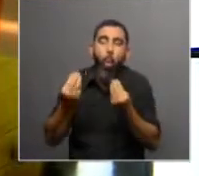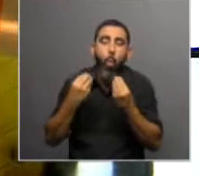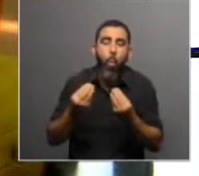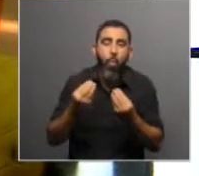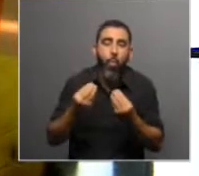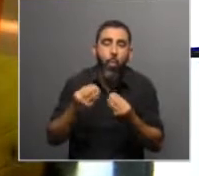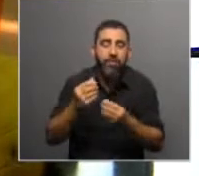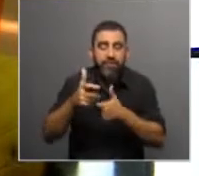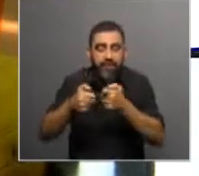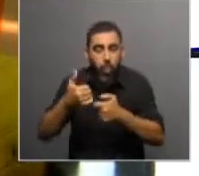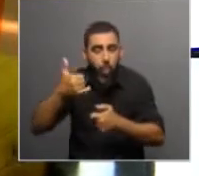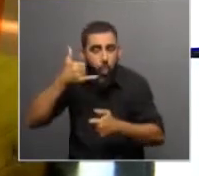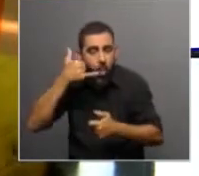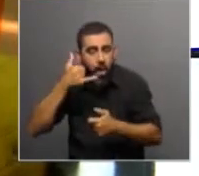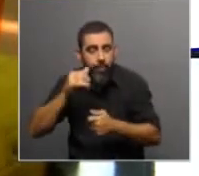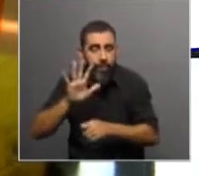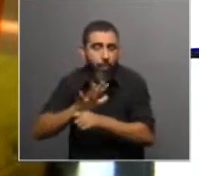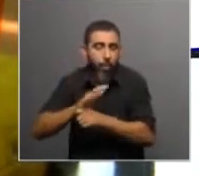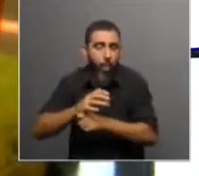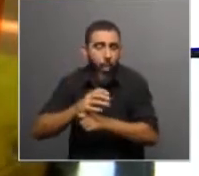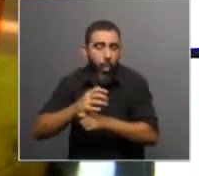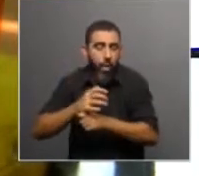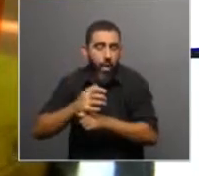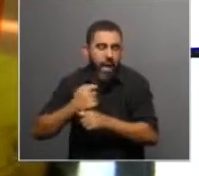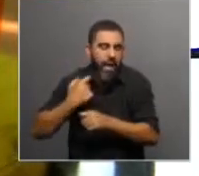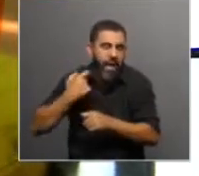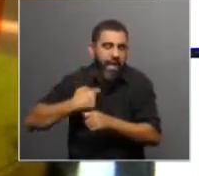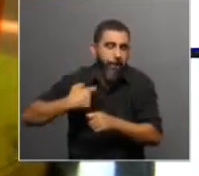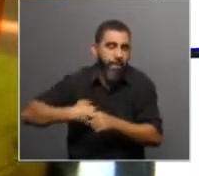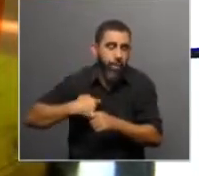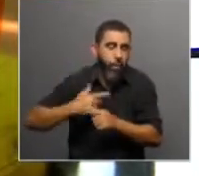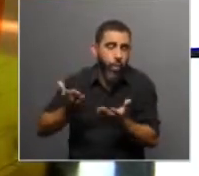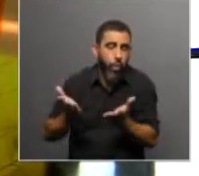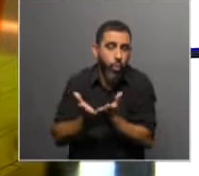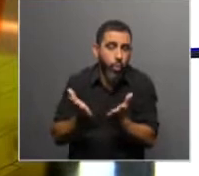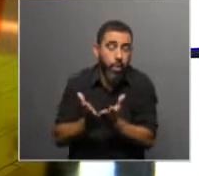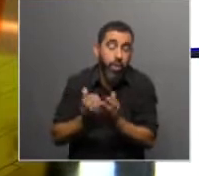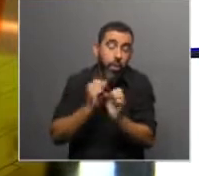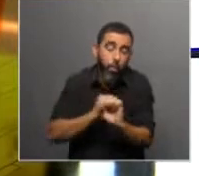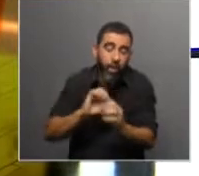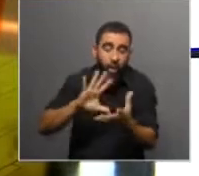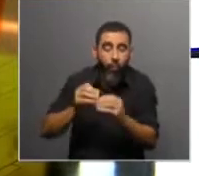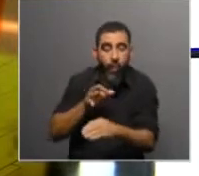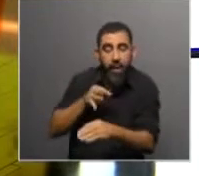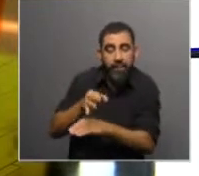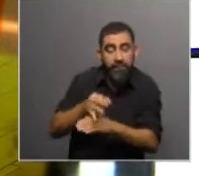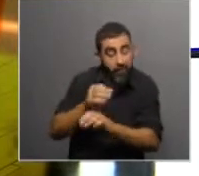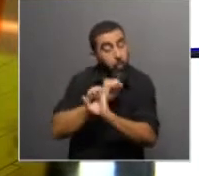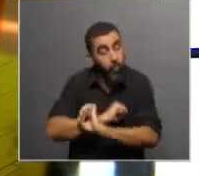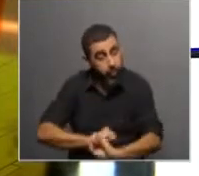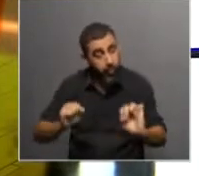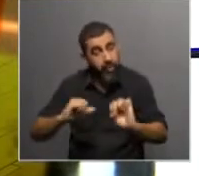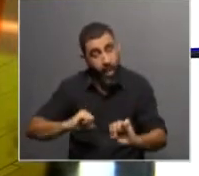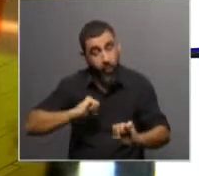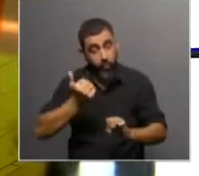ese smartphone, que suele ser un enemigo para el docente que distrae al estudiante, puede ser una herramienta pedagógica, puede ser algo que en